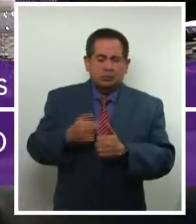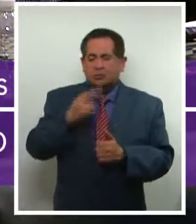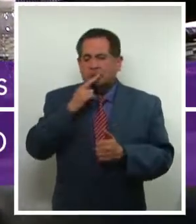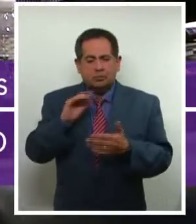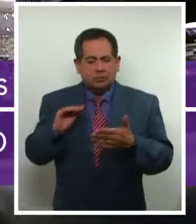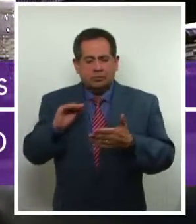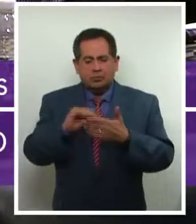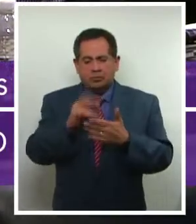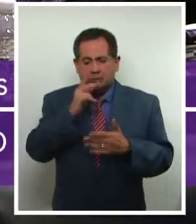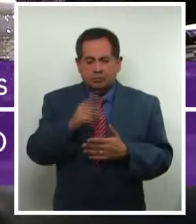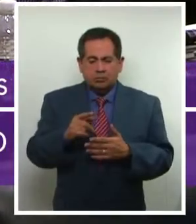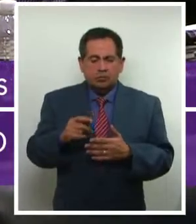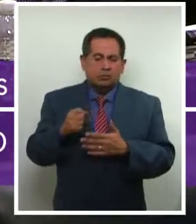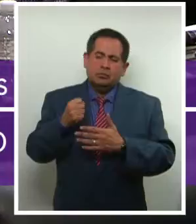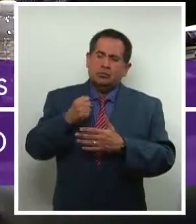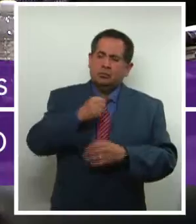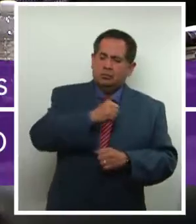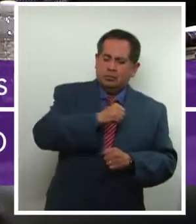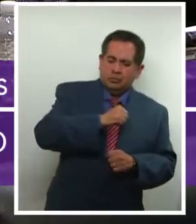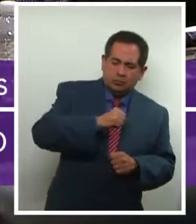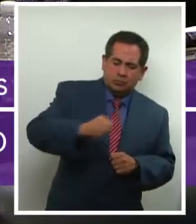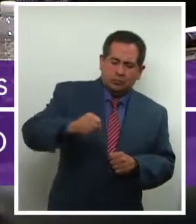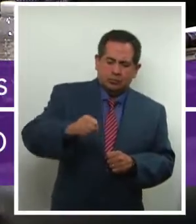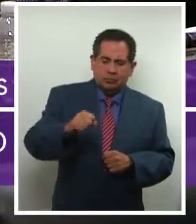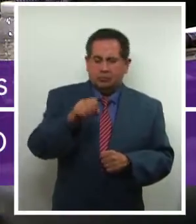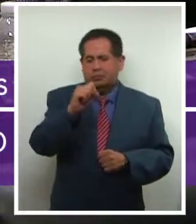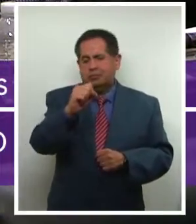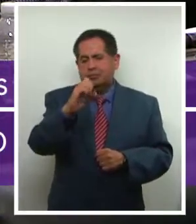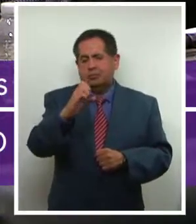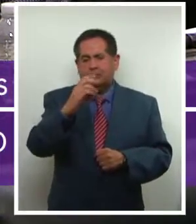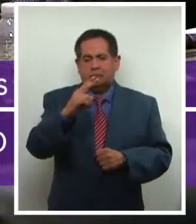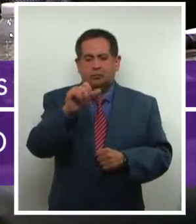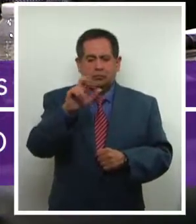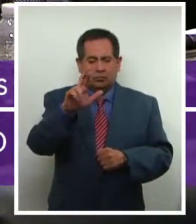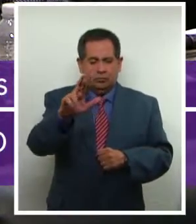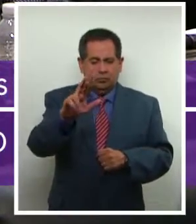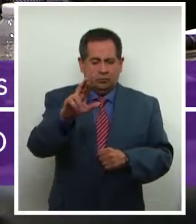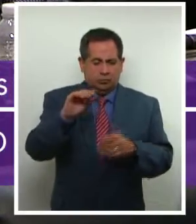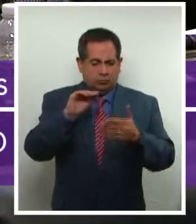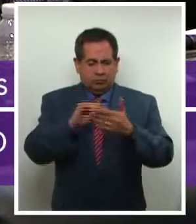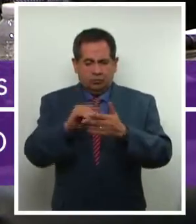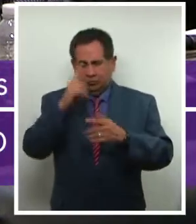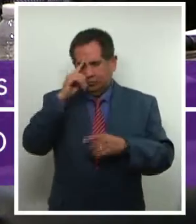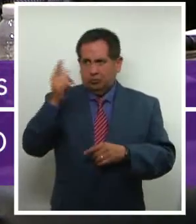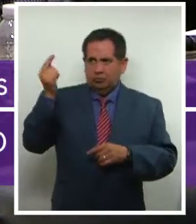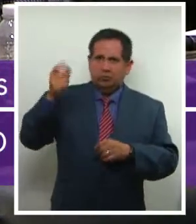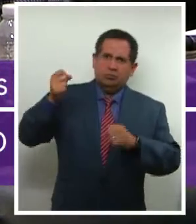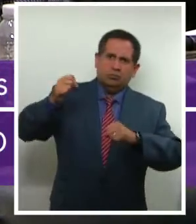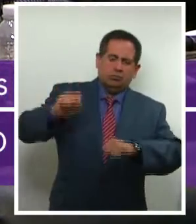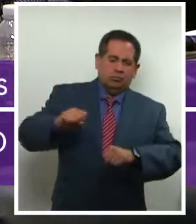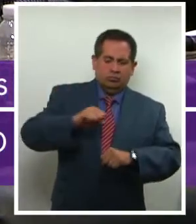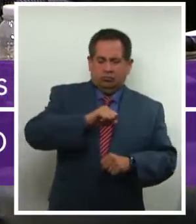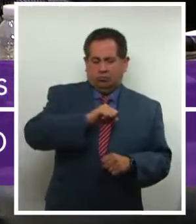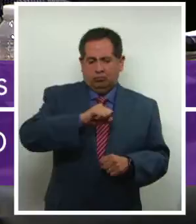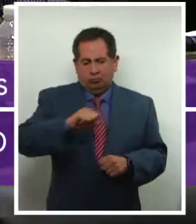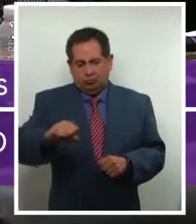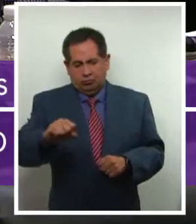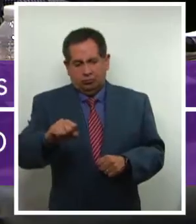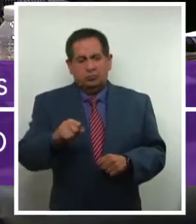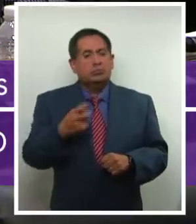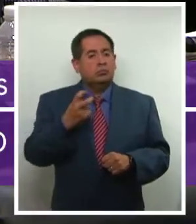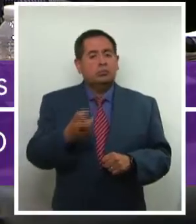diga la resistencia secular frente al poder autoritario. Y eso